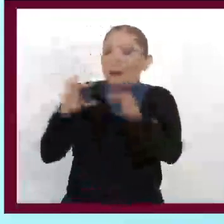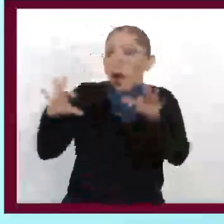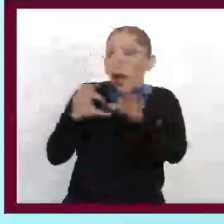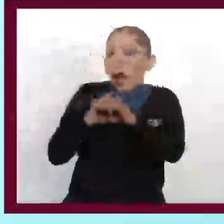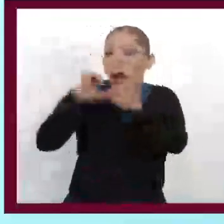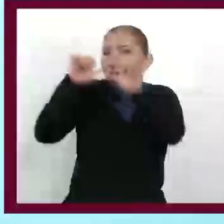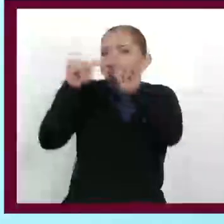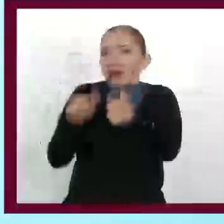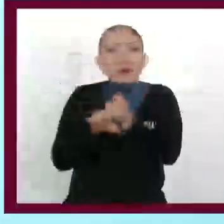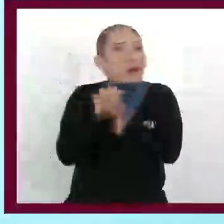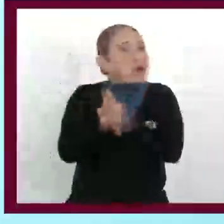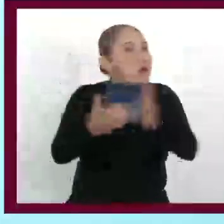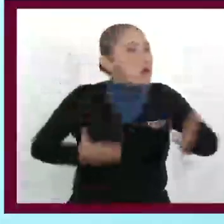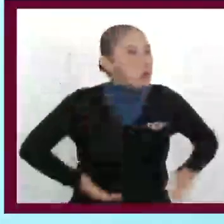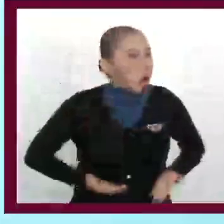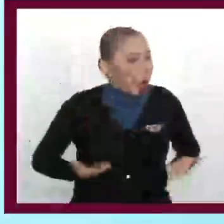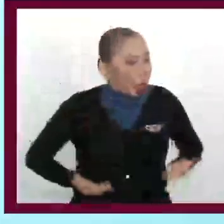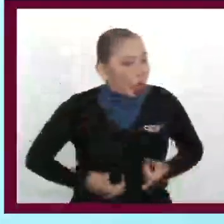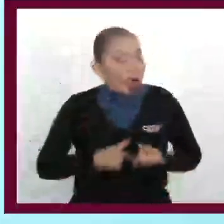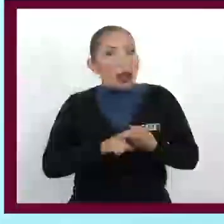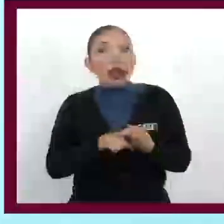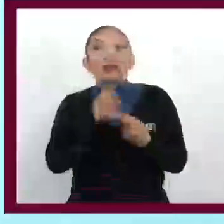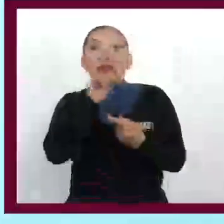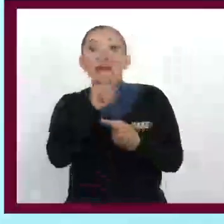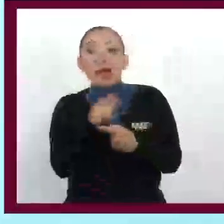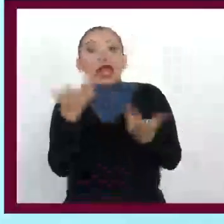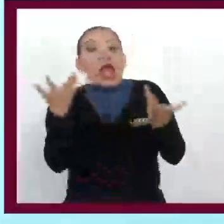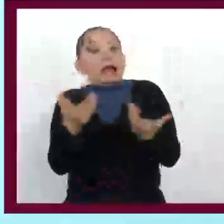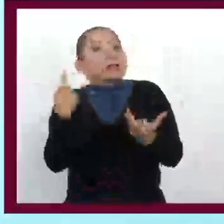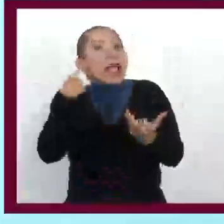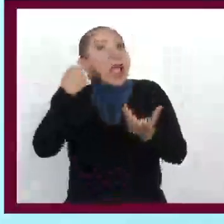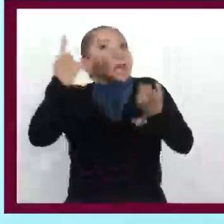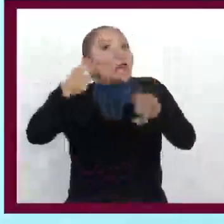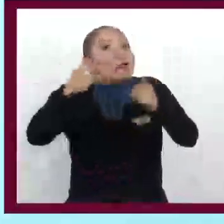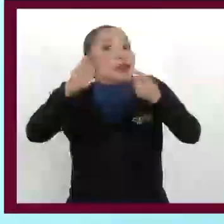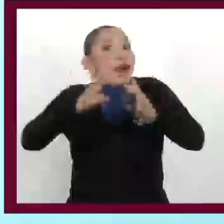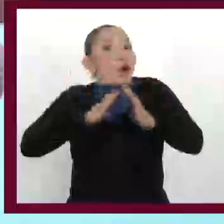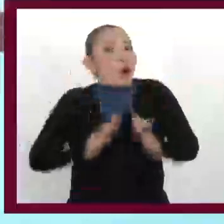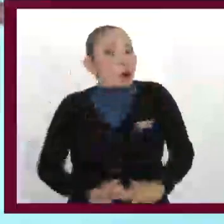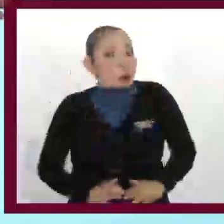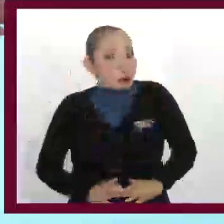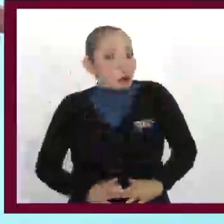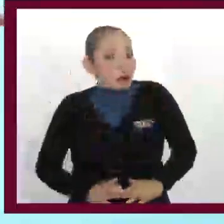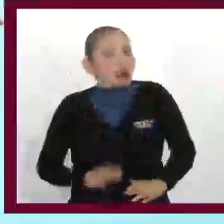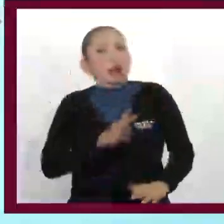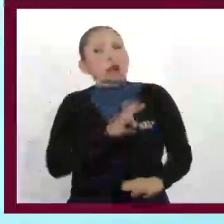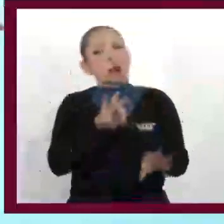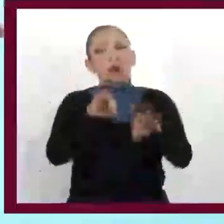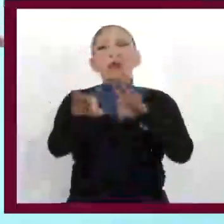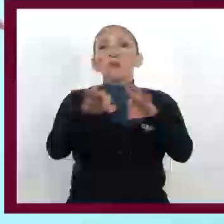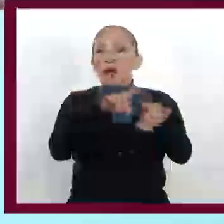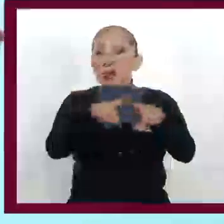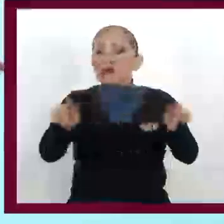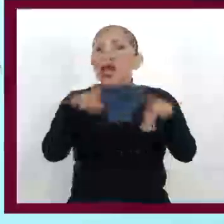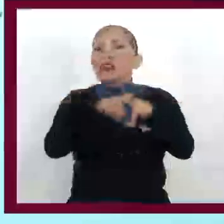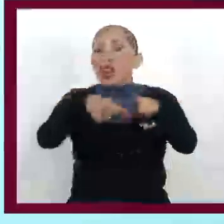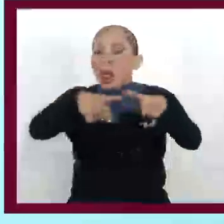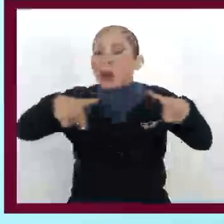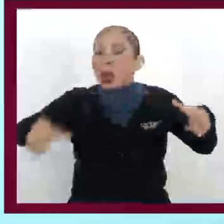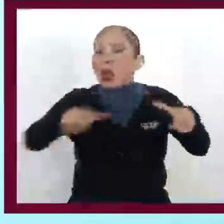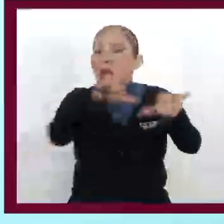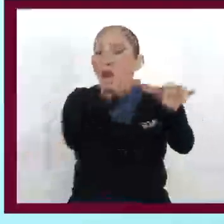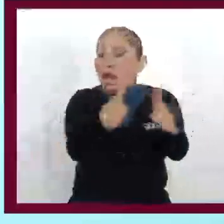lenguajes artísticos, como la danza, a la vez que creamos música con él. Podemos trabajar diferentes